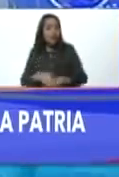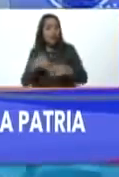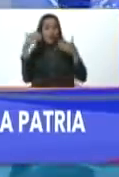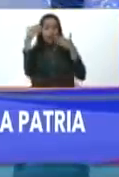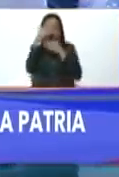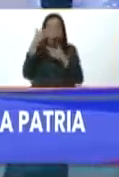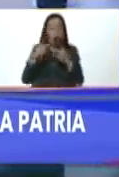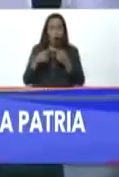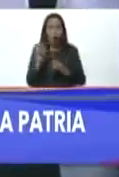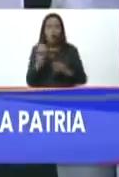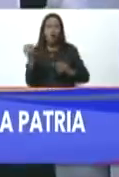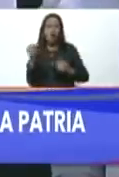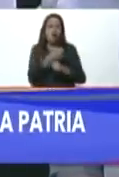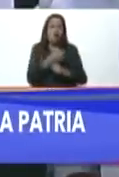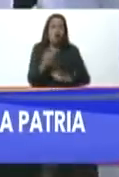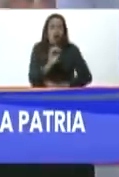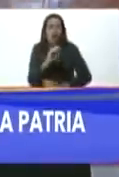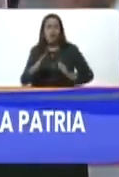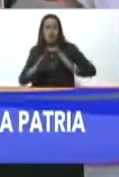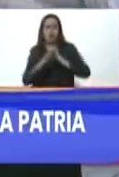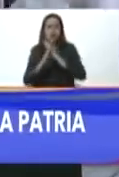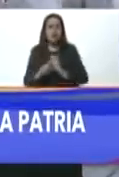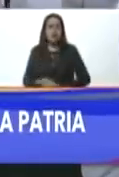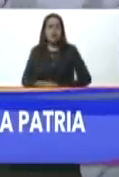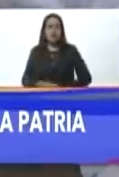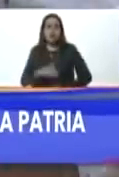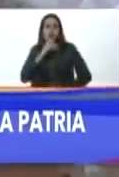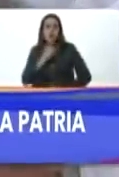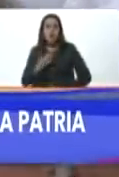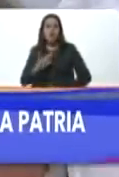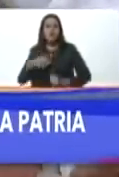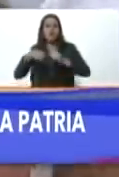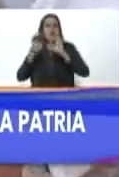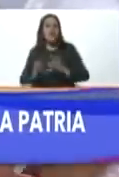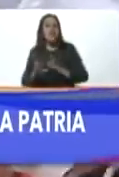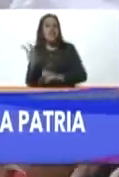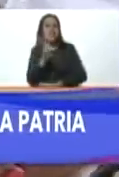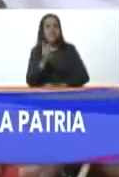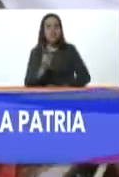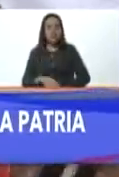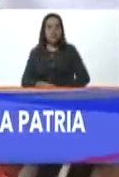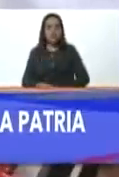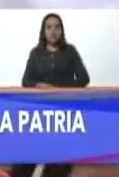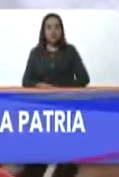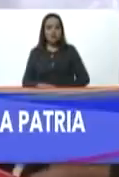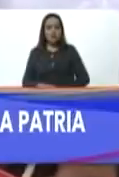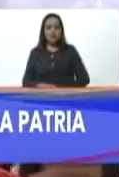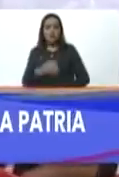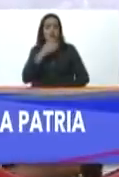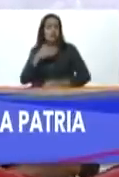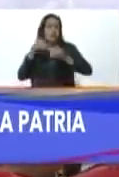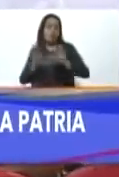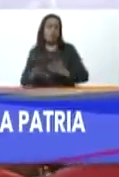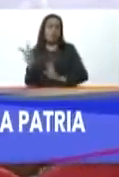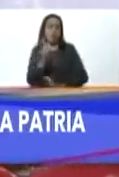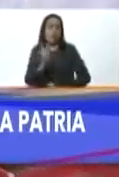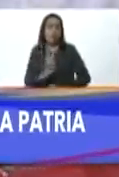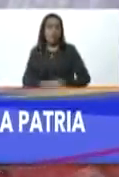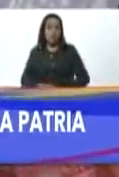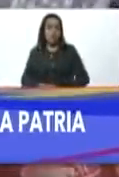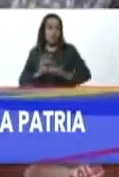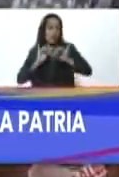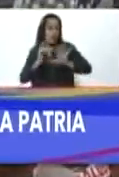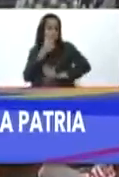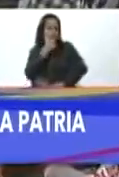ni con violencia, ni con sanciones. No van a detener a Venezuela. No la van a detener. Así de